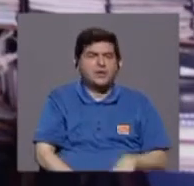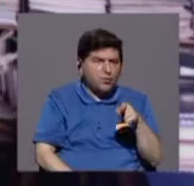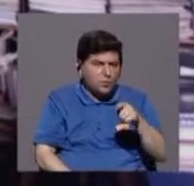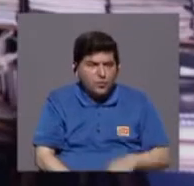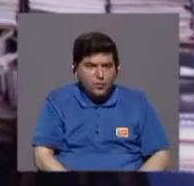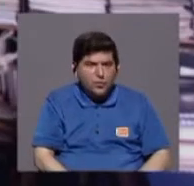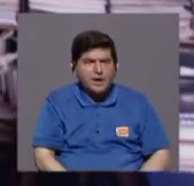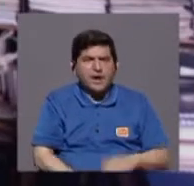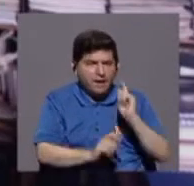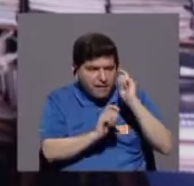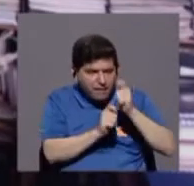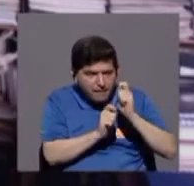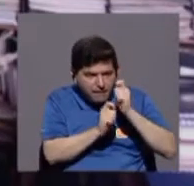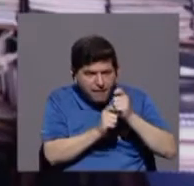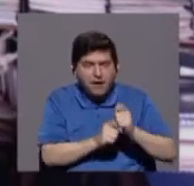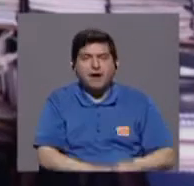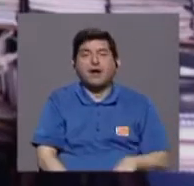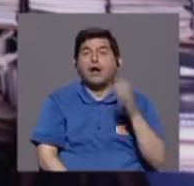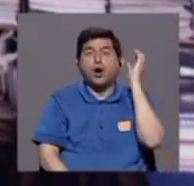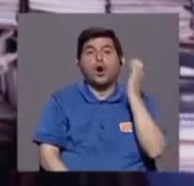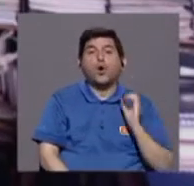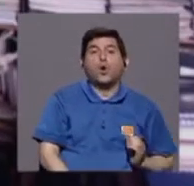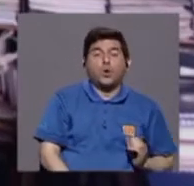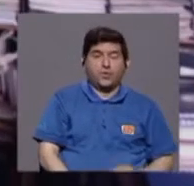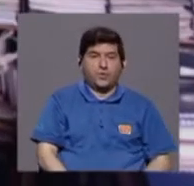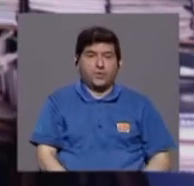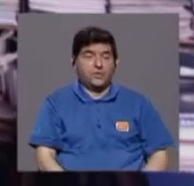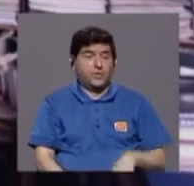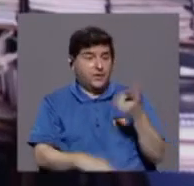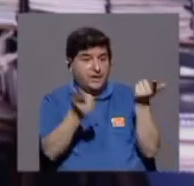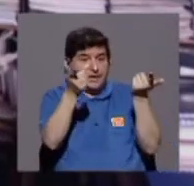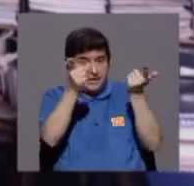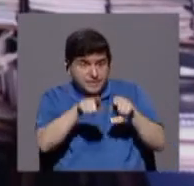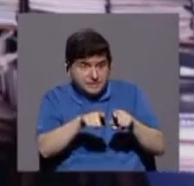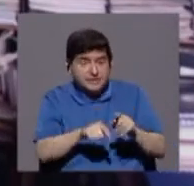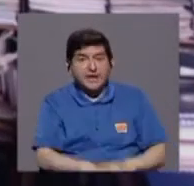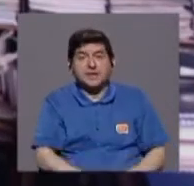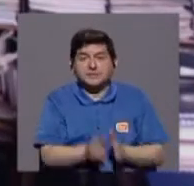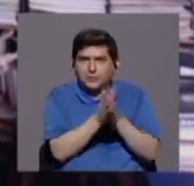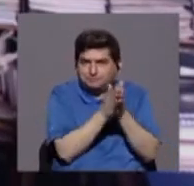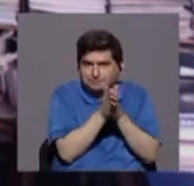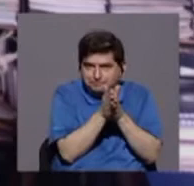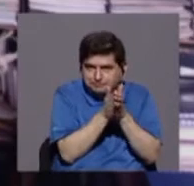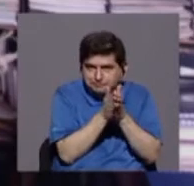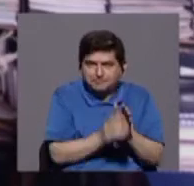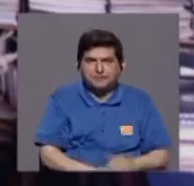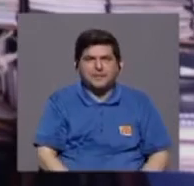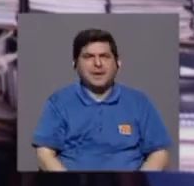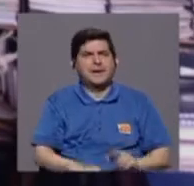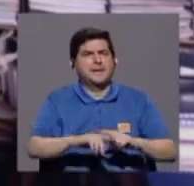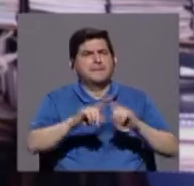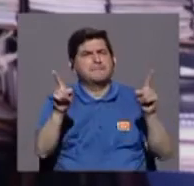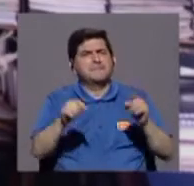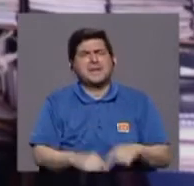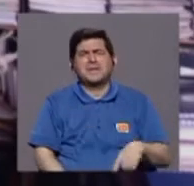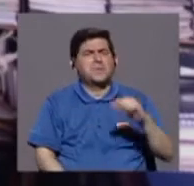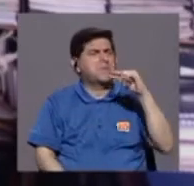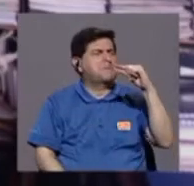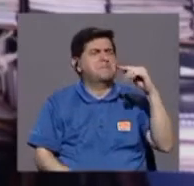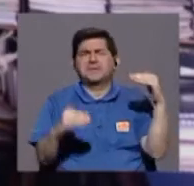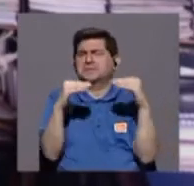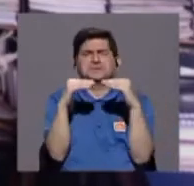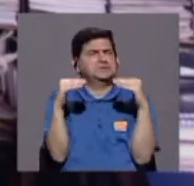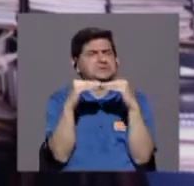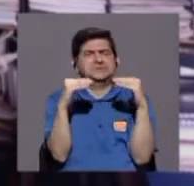y entonces el oro del mineral del aguacate se explota. Es una explotación en muy pequeña